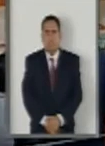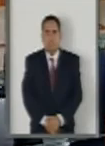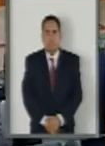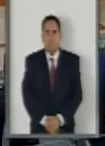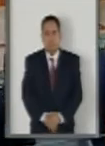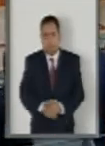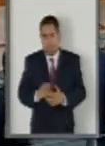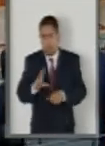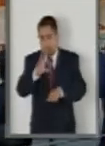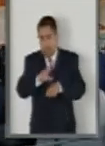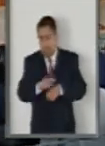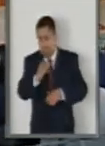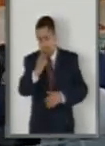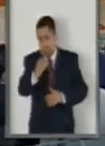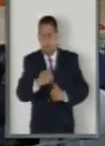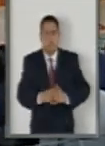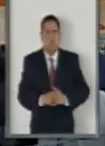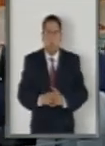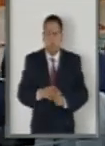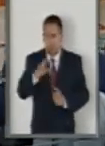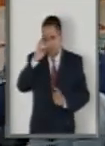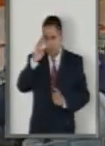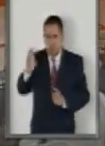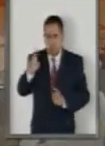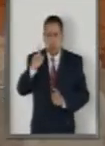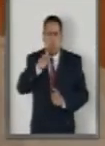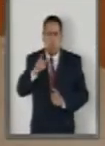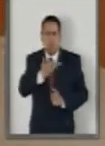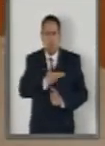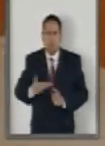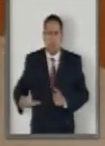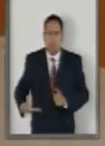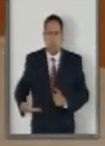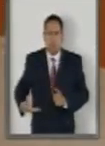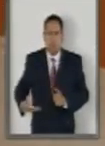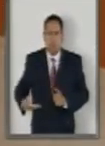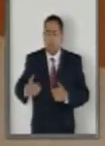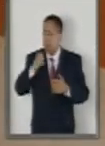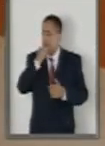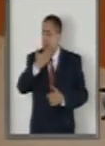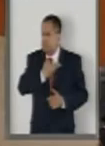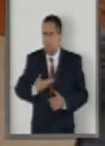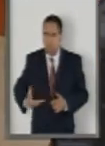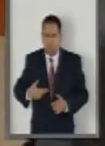Con su venia, señora presidenta, señor presidente,